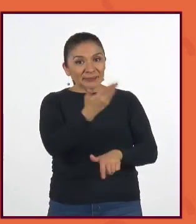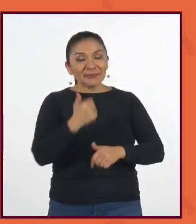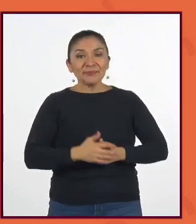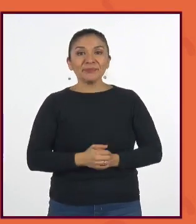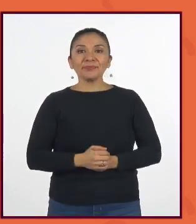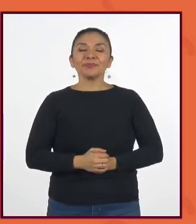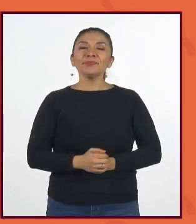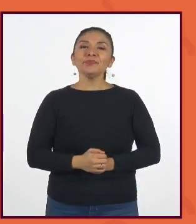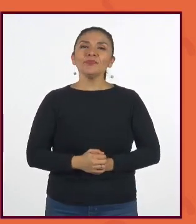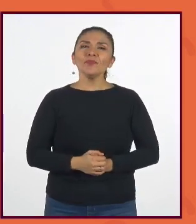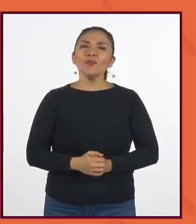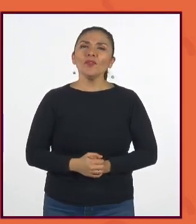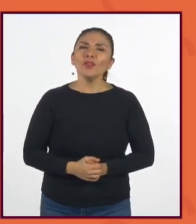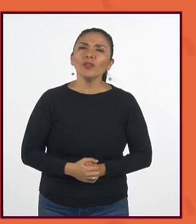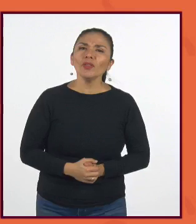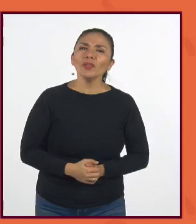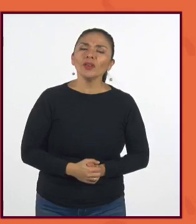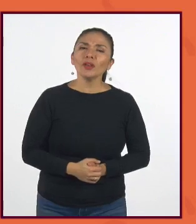continuar